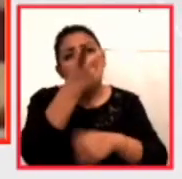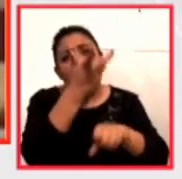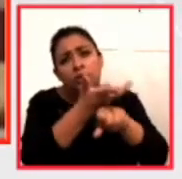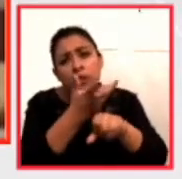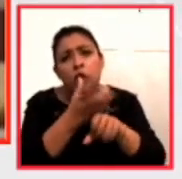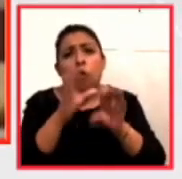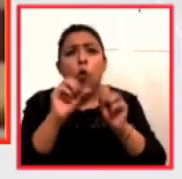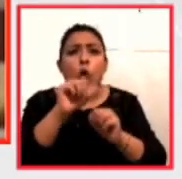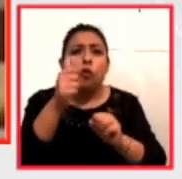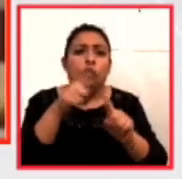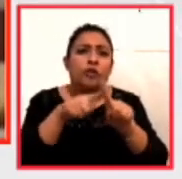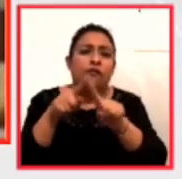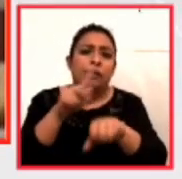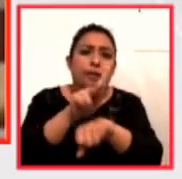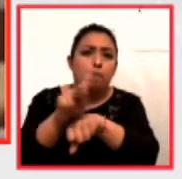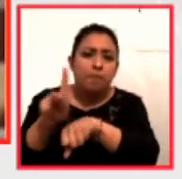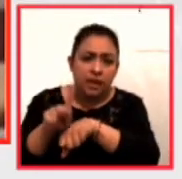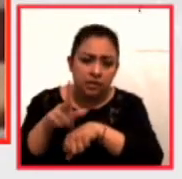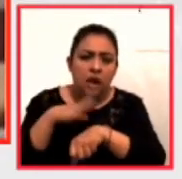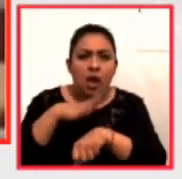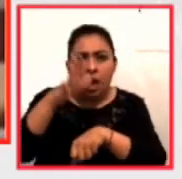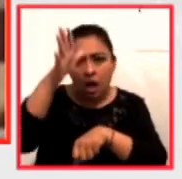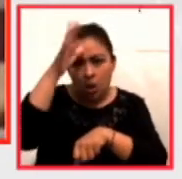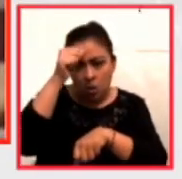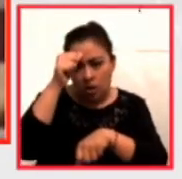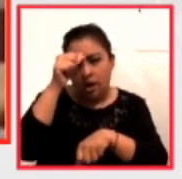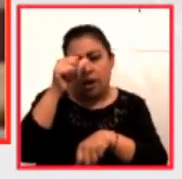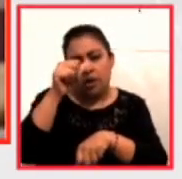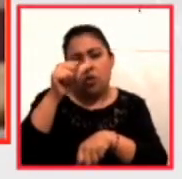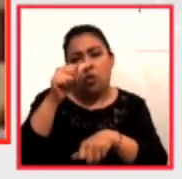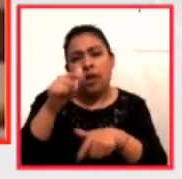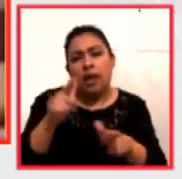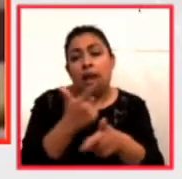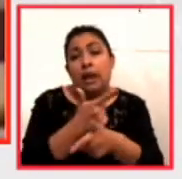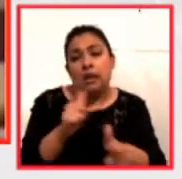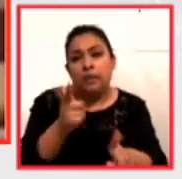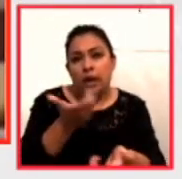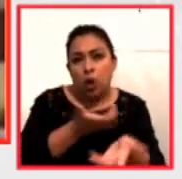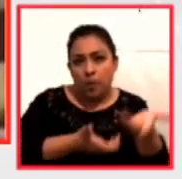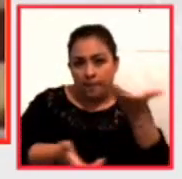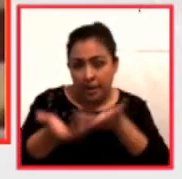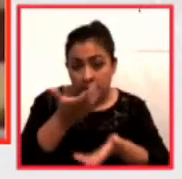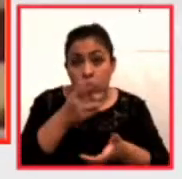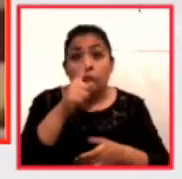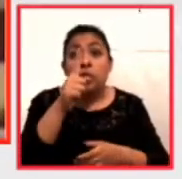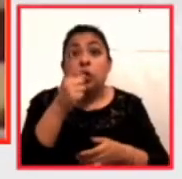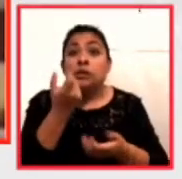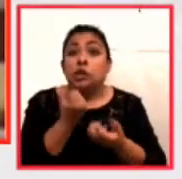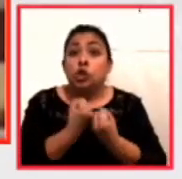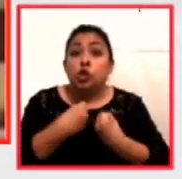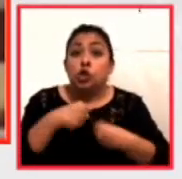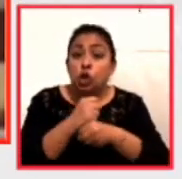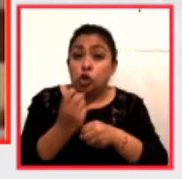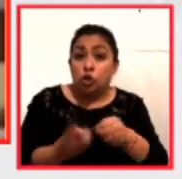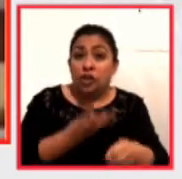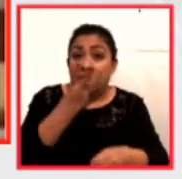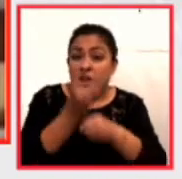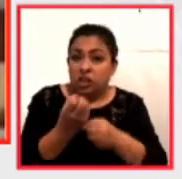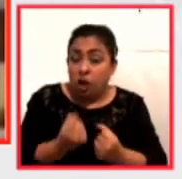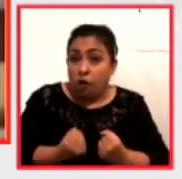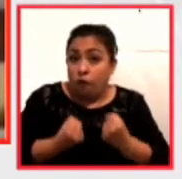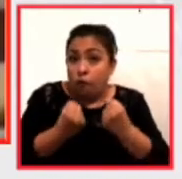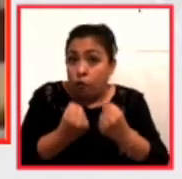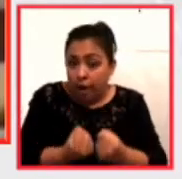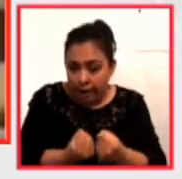otros estados donde tenemos tratados de libre comercio, sino con un socio muy fuerte, es nuestro tercer socio comercial y que